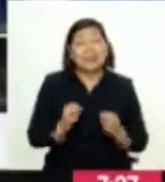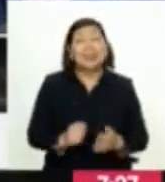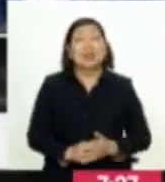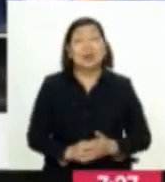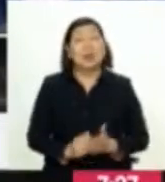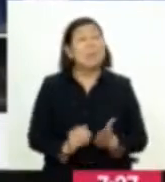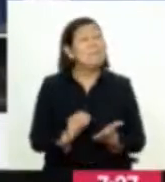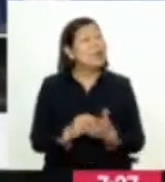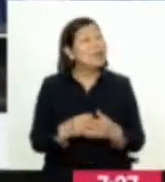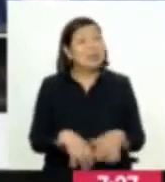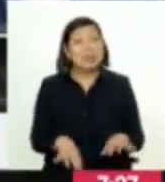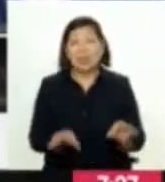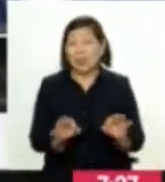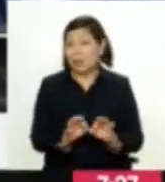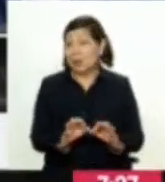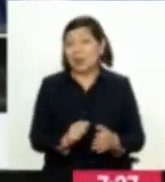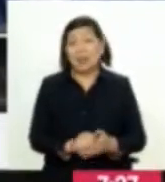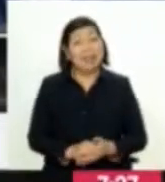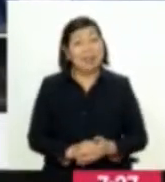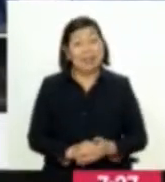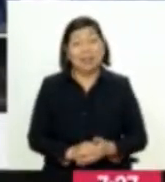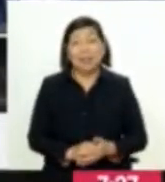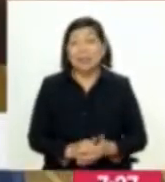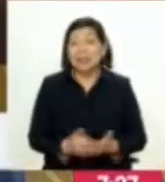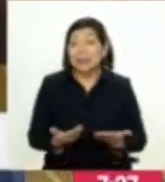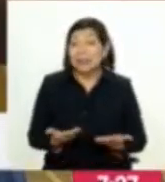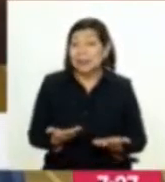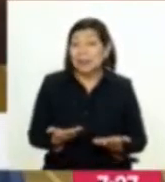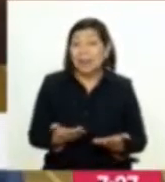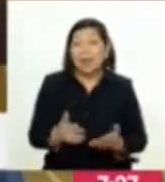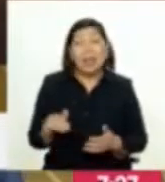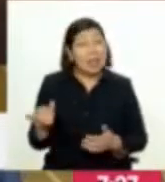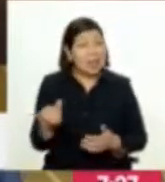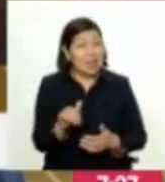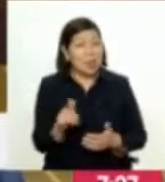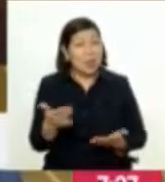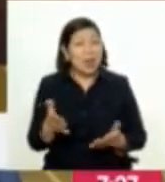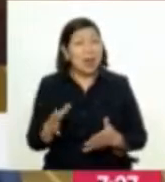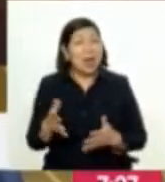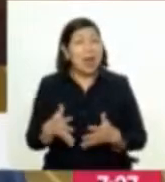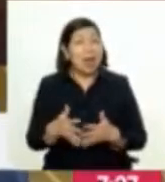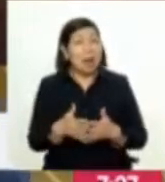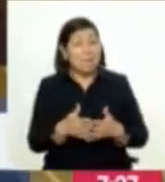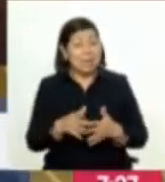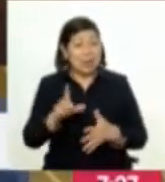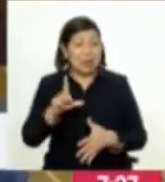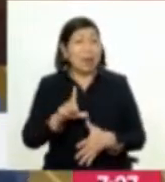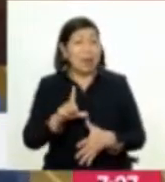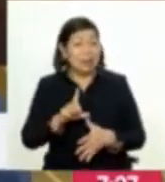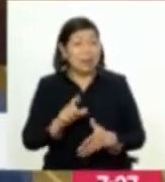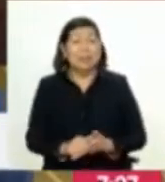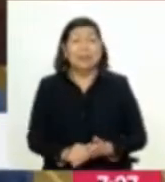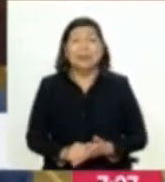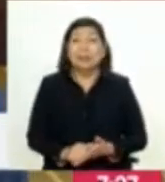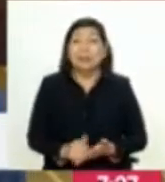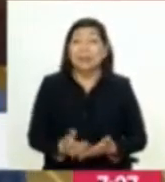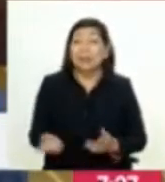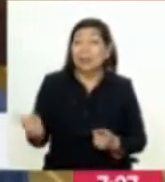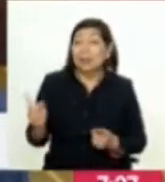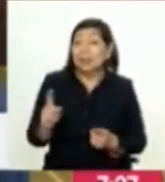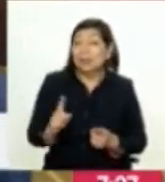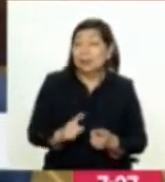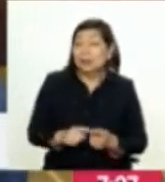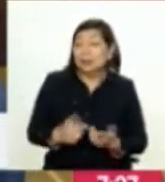seguramente el más importante, además un modelo singular en América Latina, ¿no? Ha